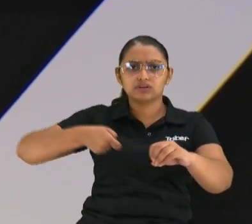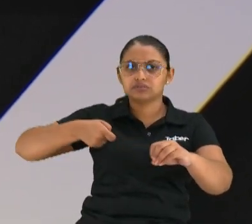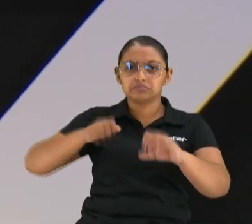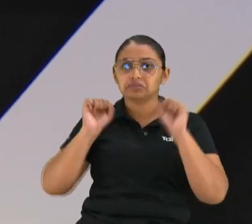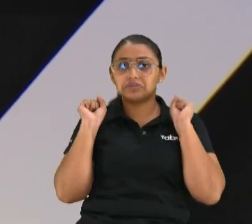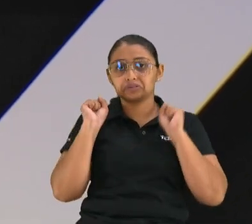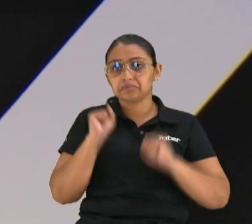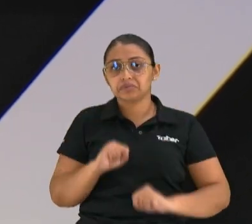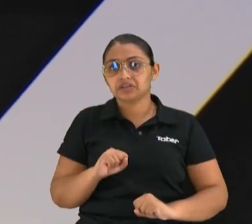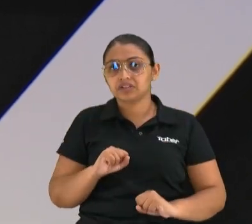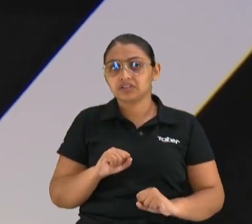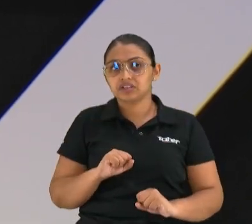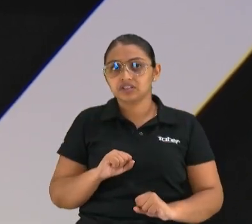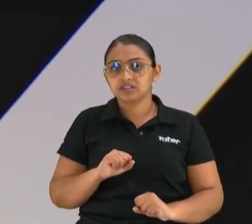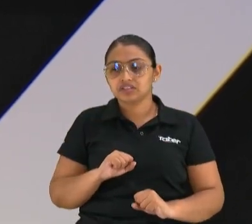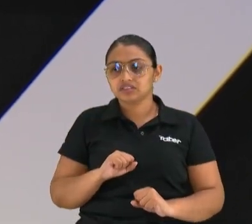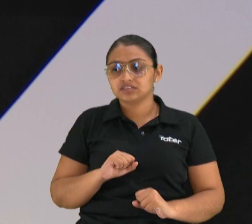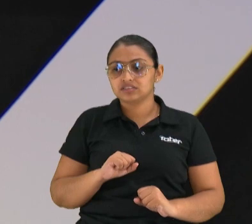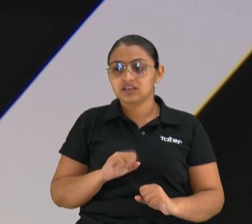metidos